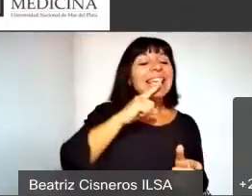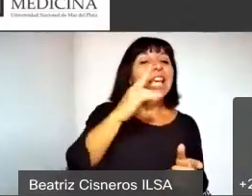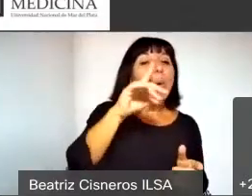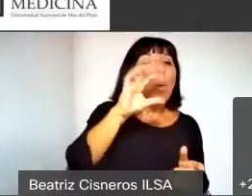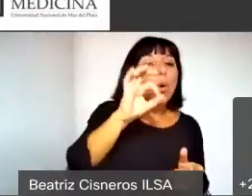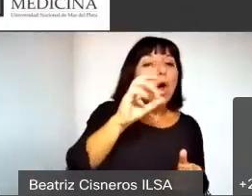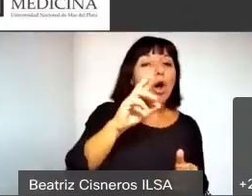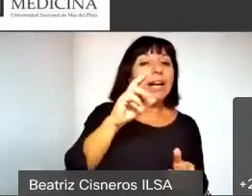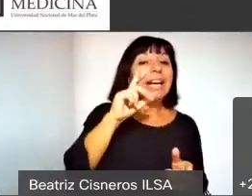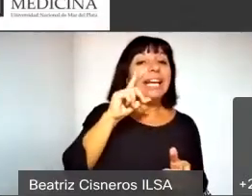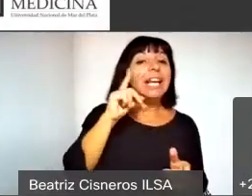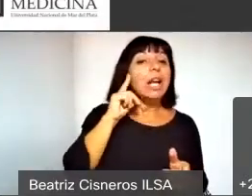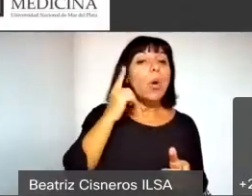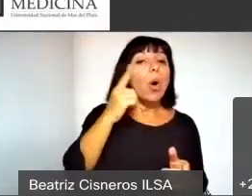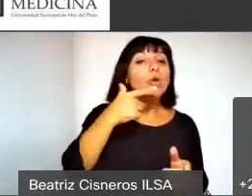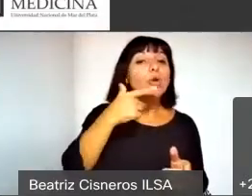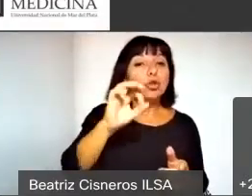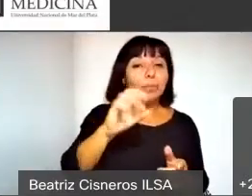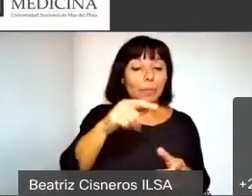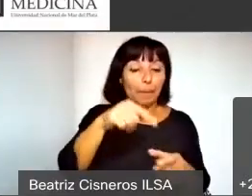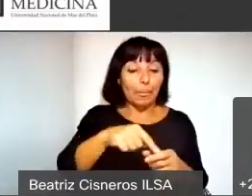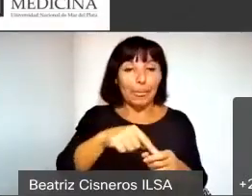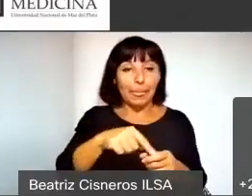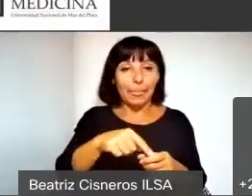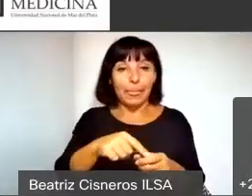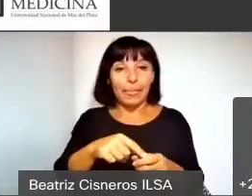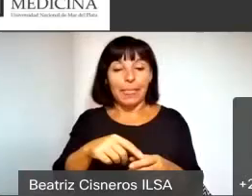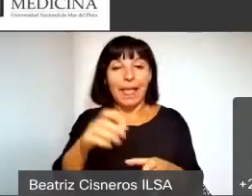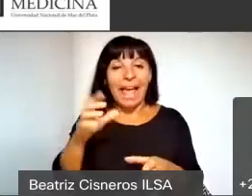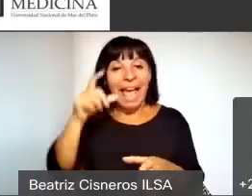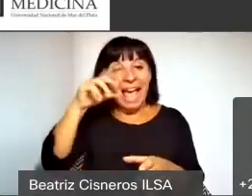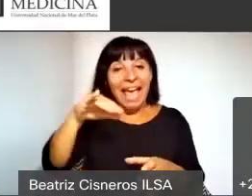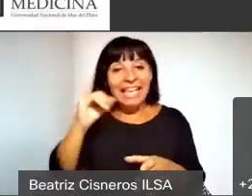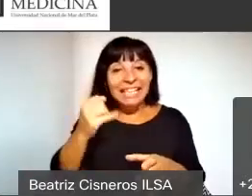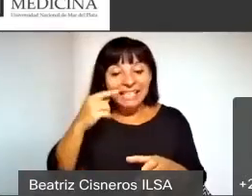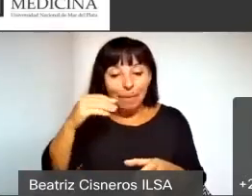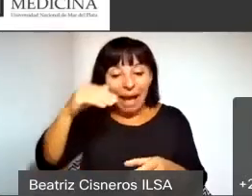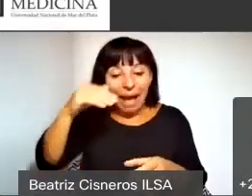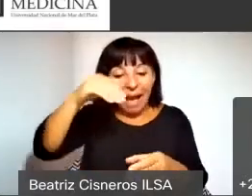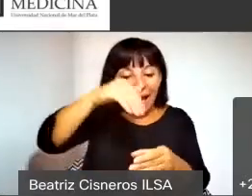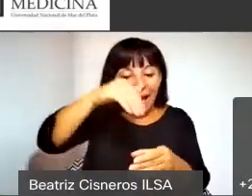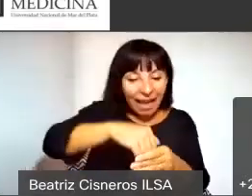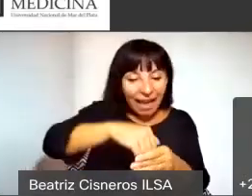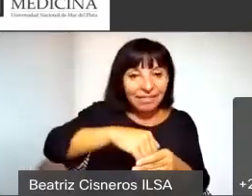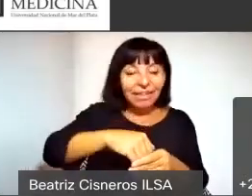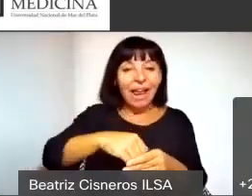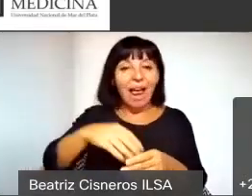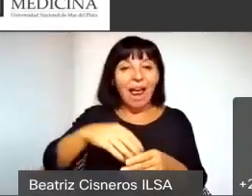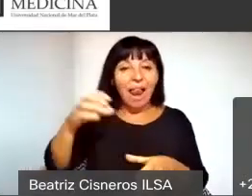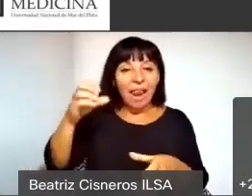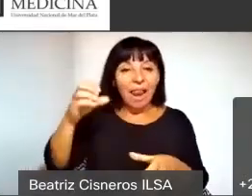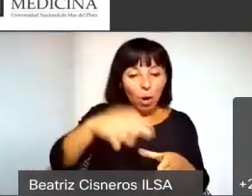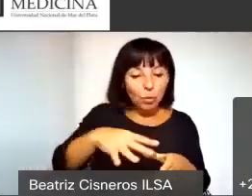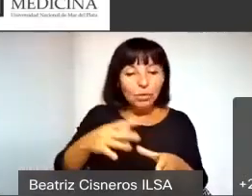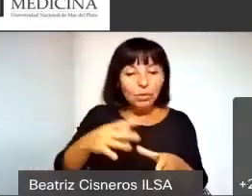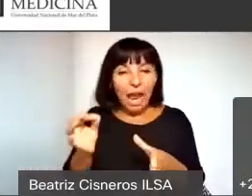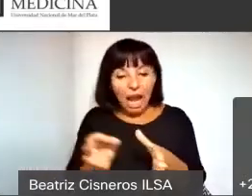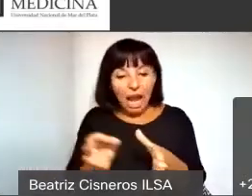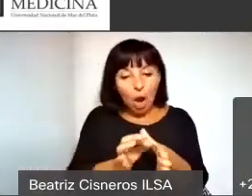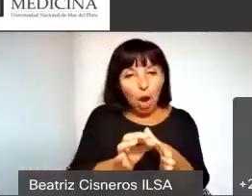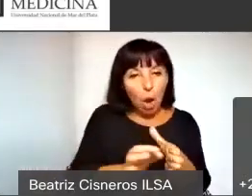enzimas. Van a ingresar a la luz del retículo endoplásmico rugoso a través de los poros y van a